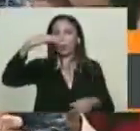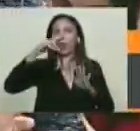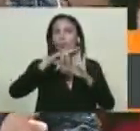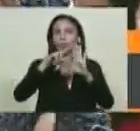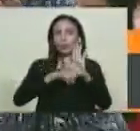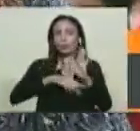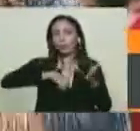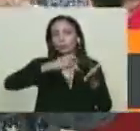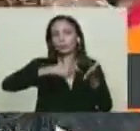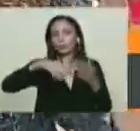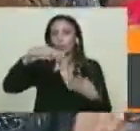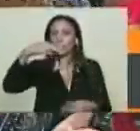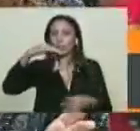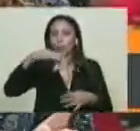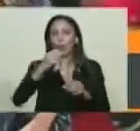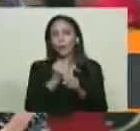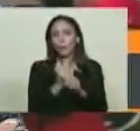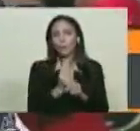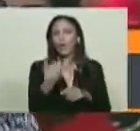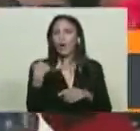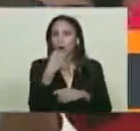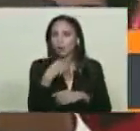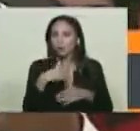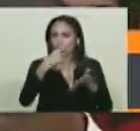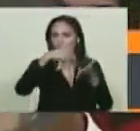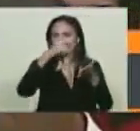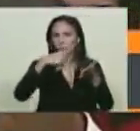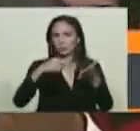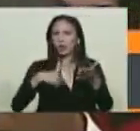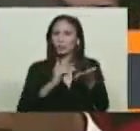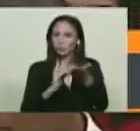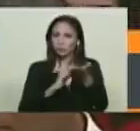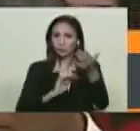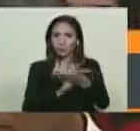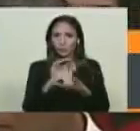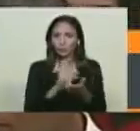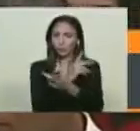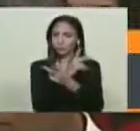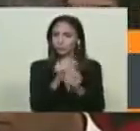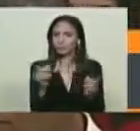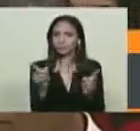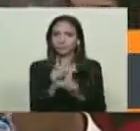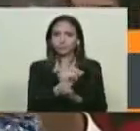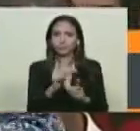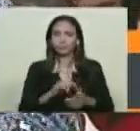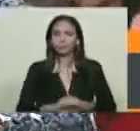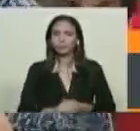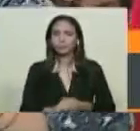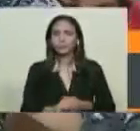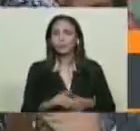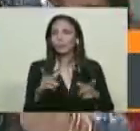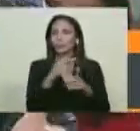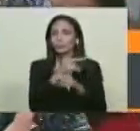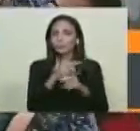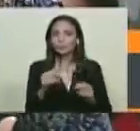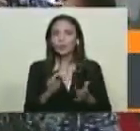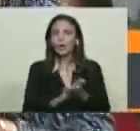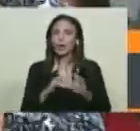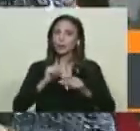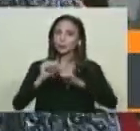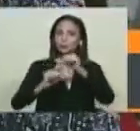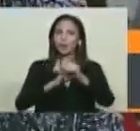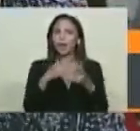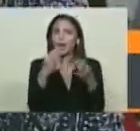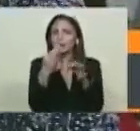escrita, por muy buena que sea, va a venir a resolvernos el problema. Porque eso no se da por generación